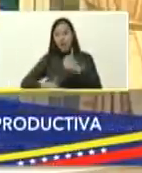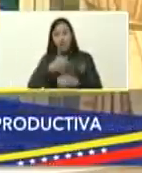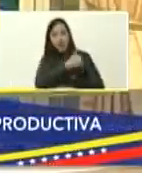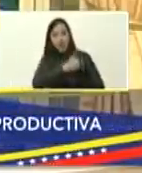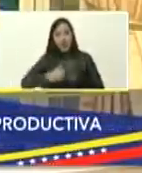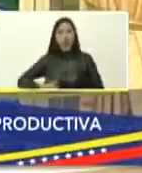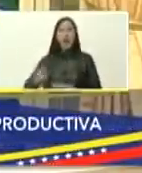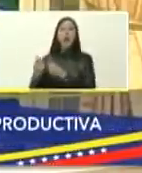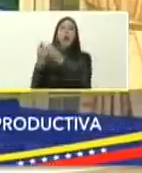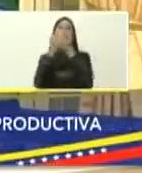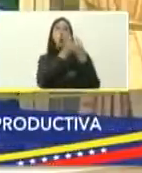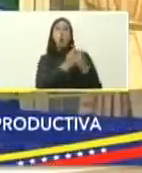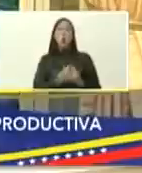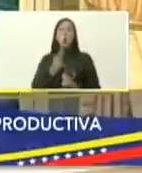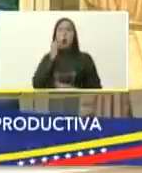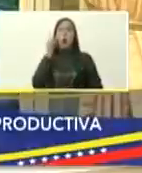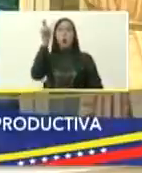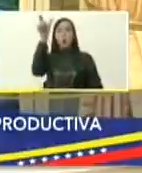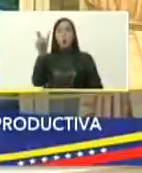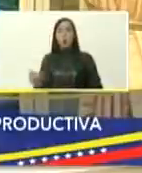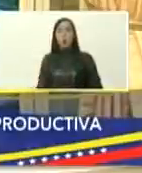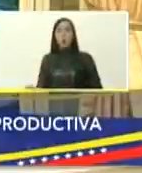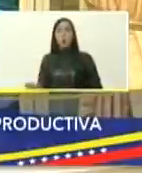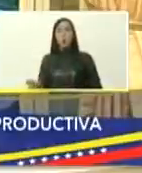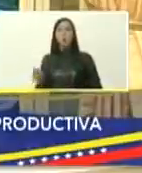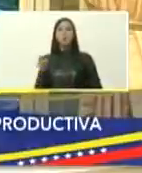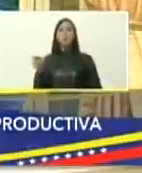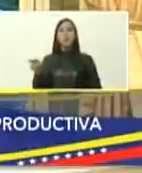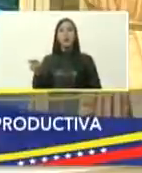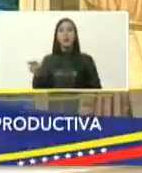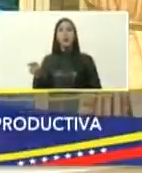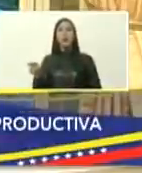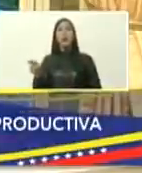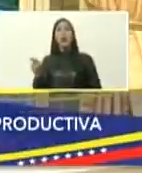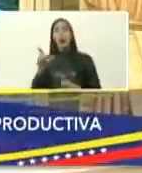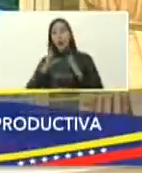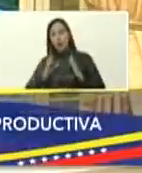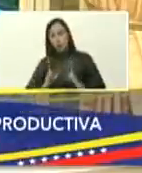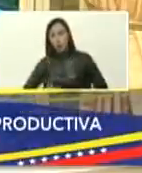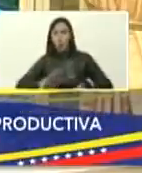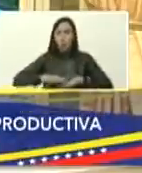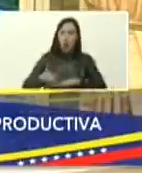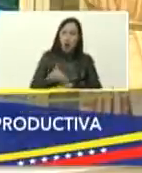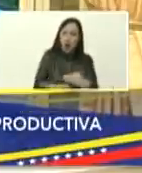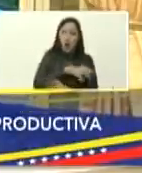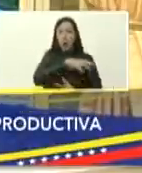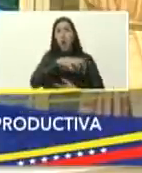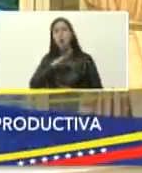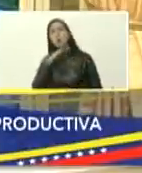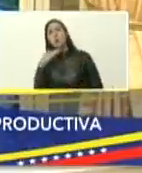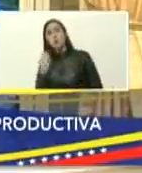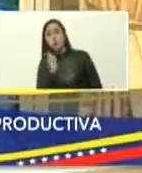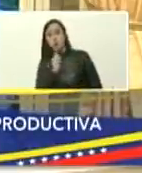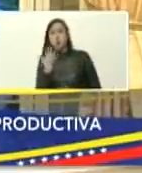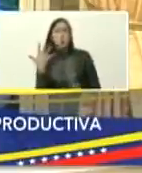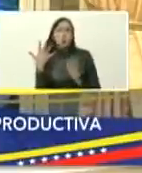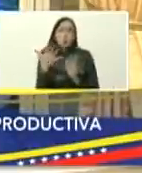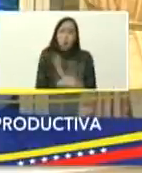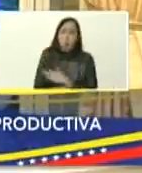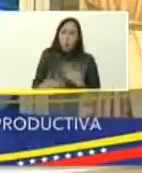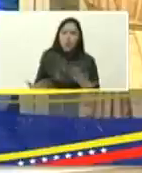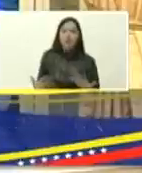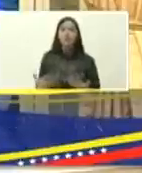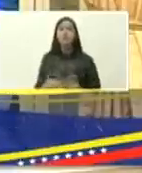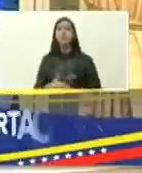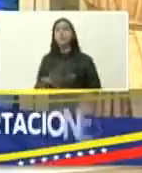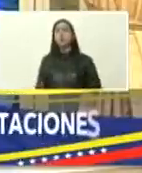Economía, que está de reposo recuperando su salud de una pequeña afección.